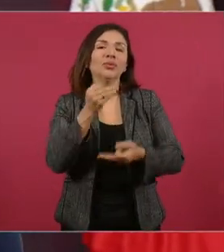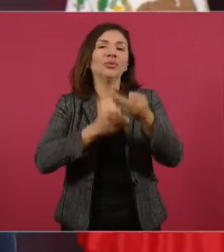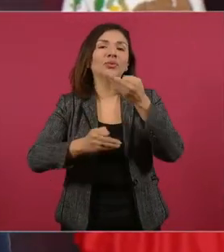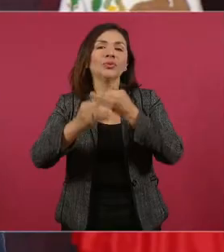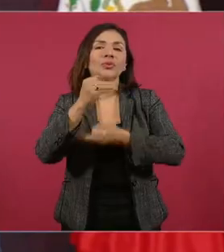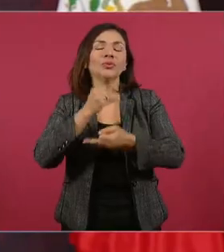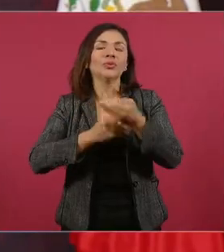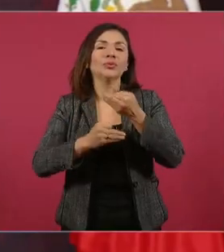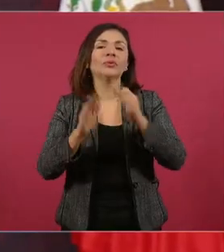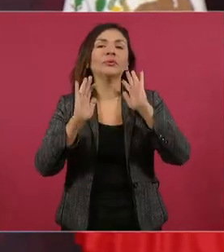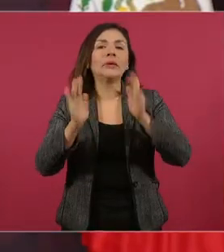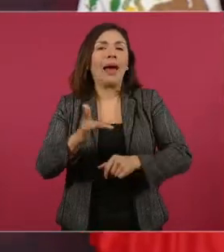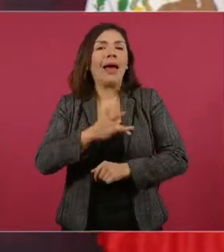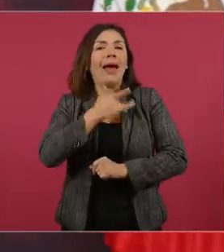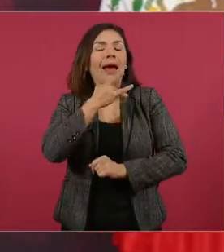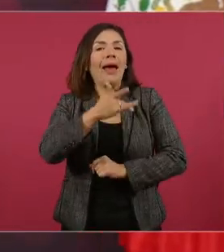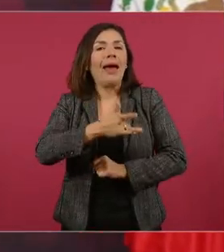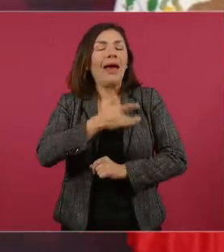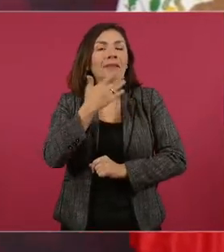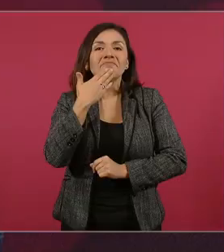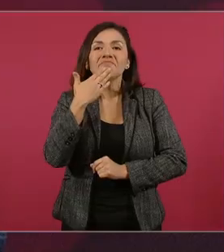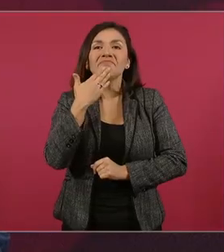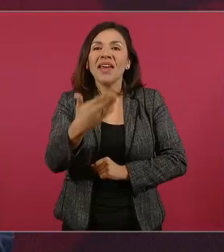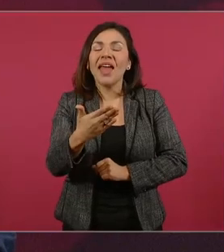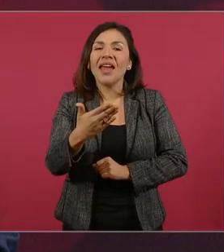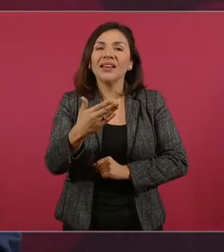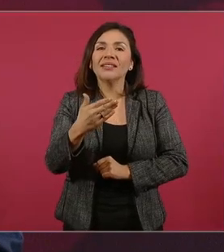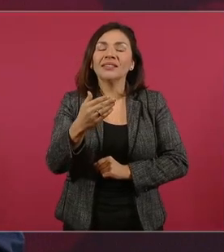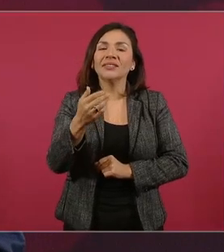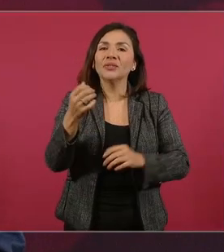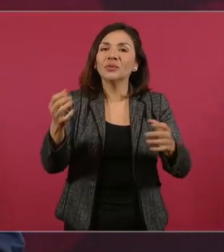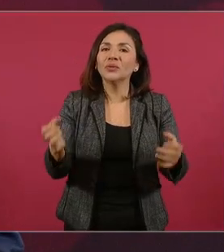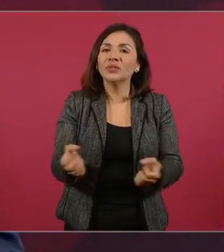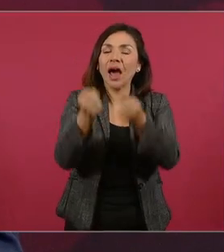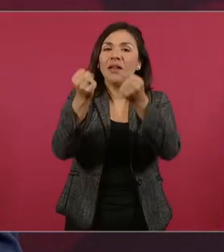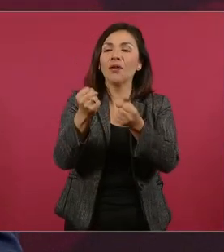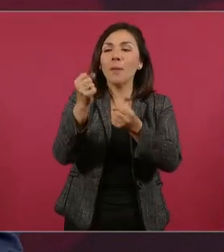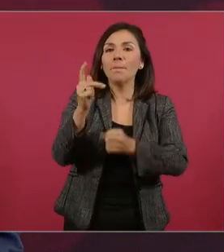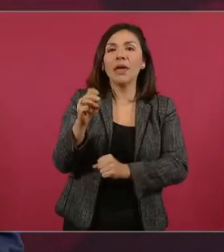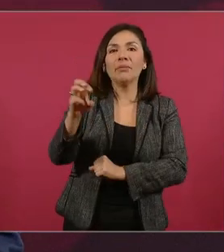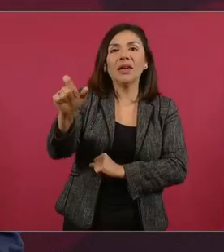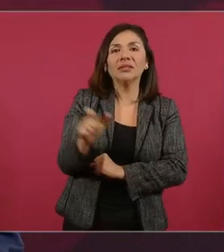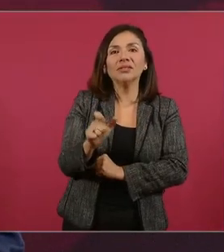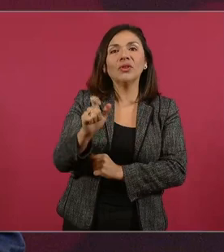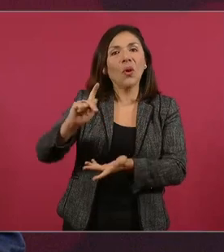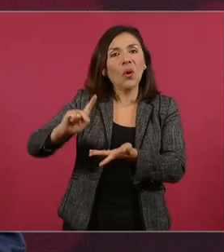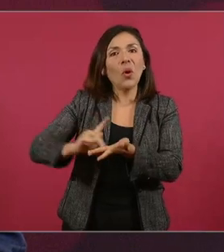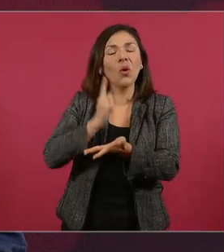celebremos de que se rescató de nuevo Pemex.